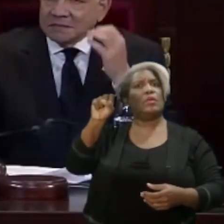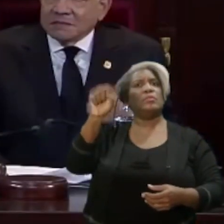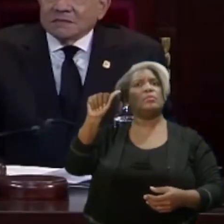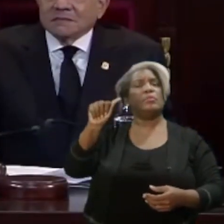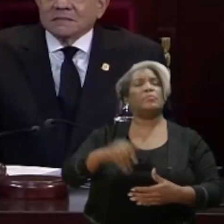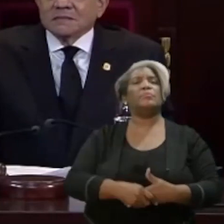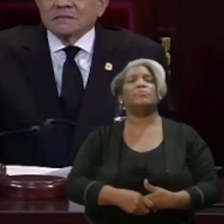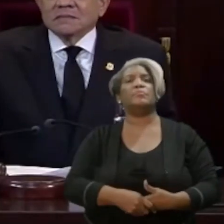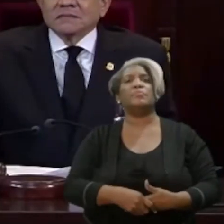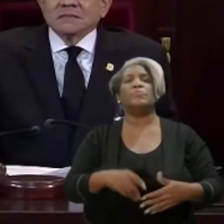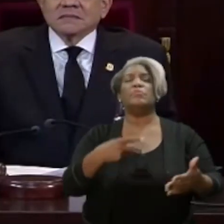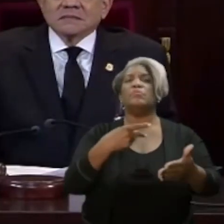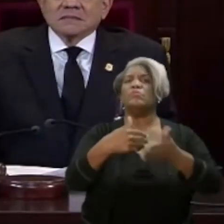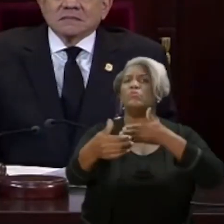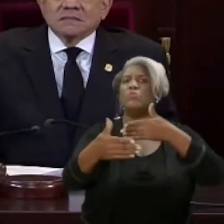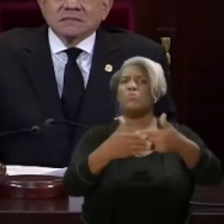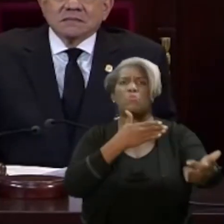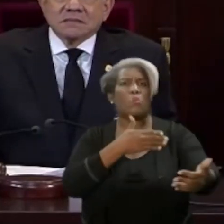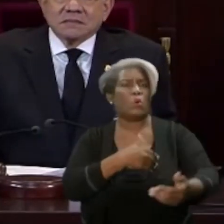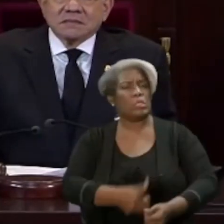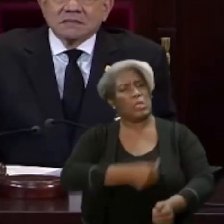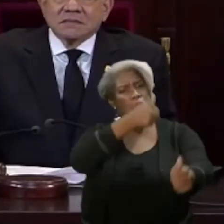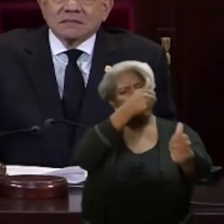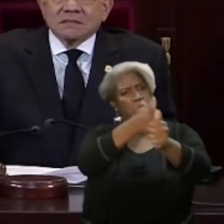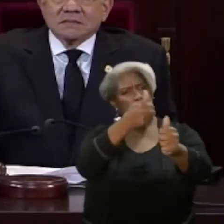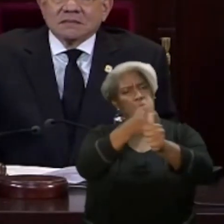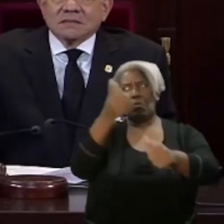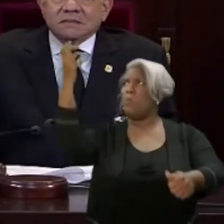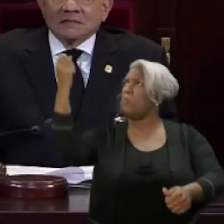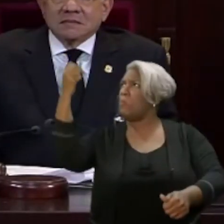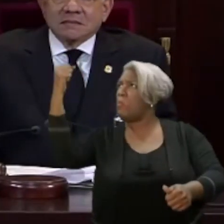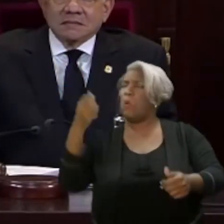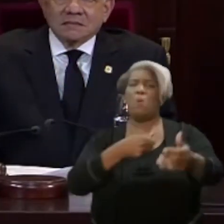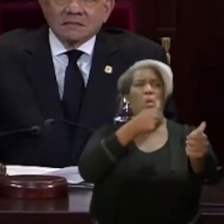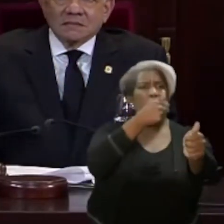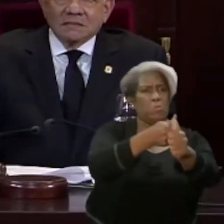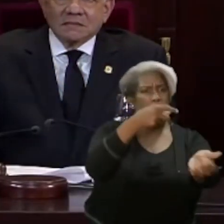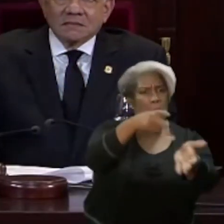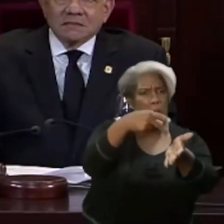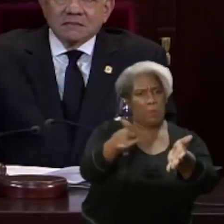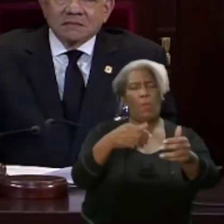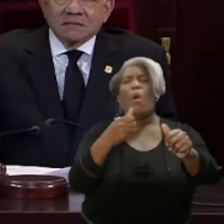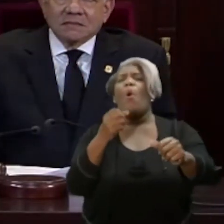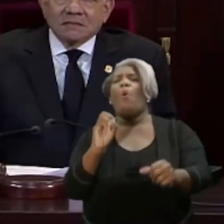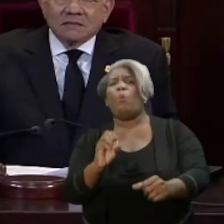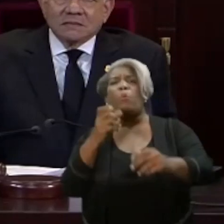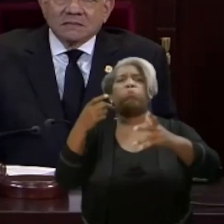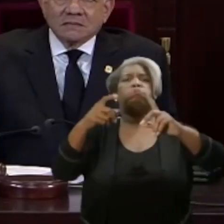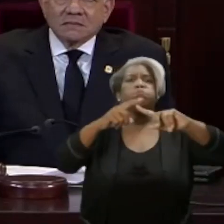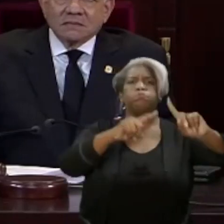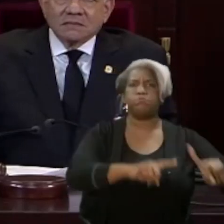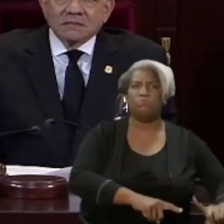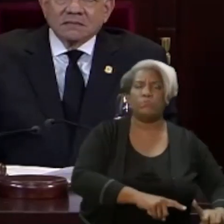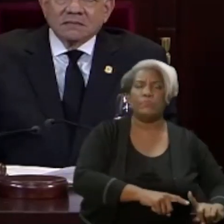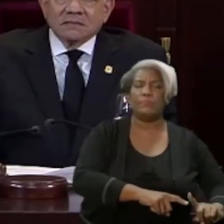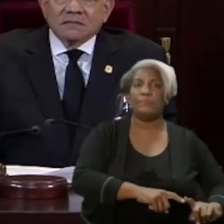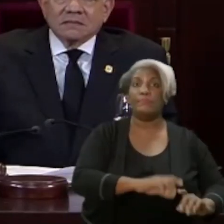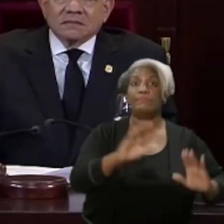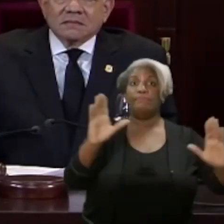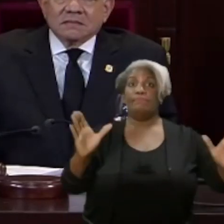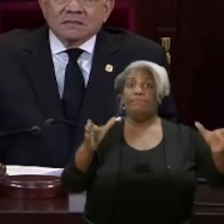Ya sean subsidiados, contributivos o pensionados. Para el periodo, escuchen bien, para el periodo